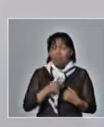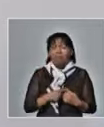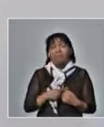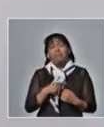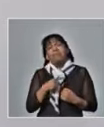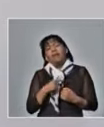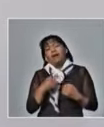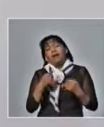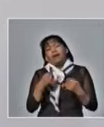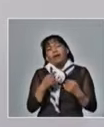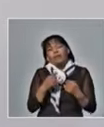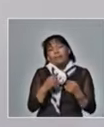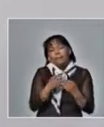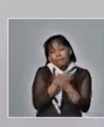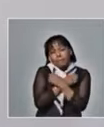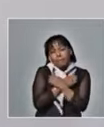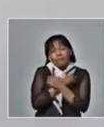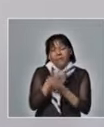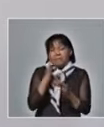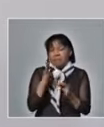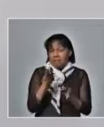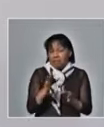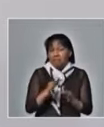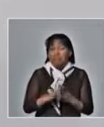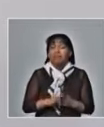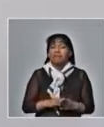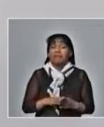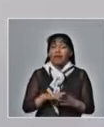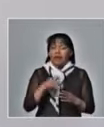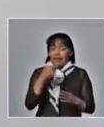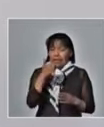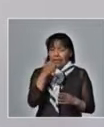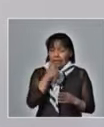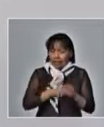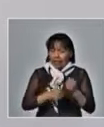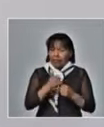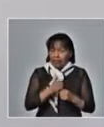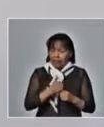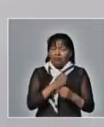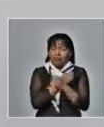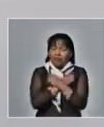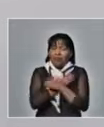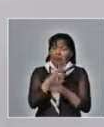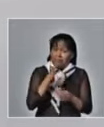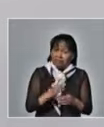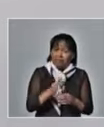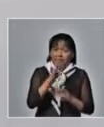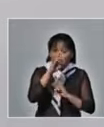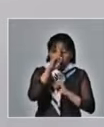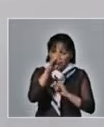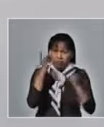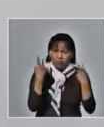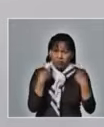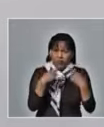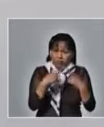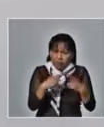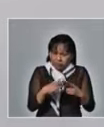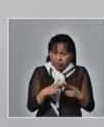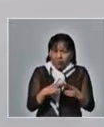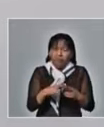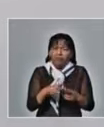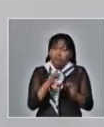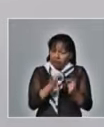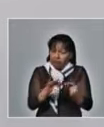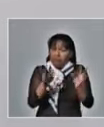sexenio será el sexenio de la educación. En serio. Con inversión creciente, con respeto a los maestros, que son una parte sustancial